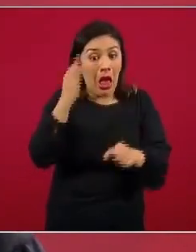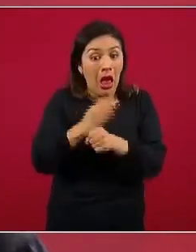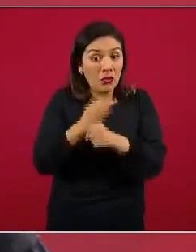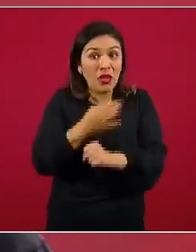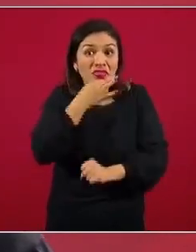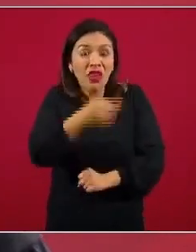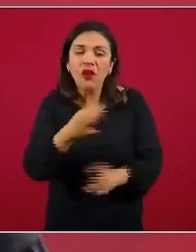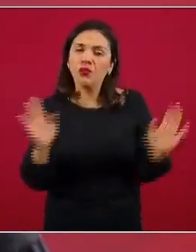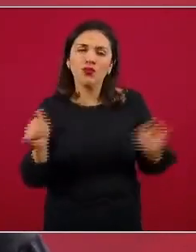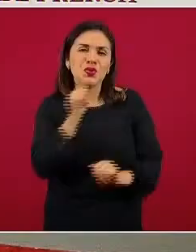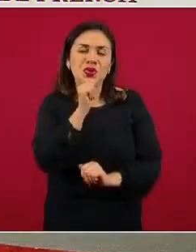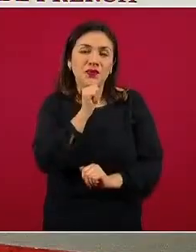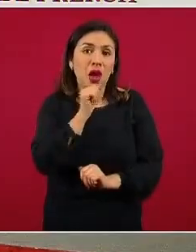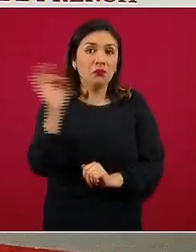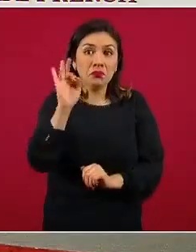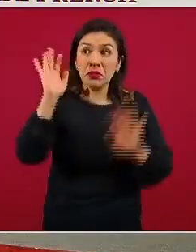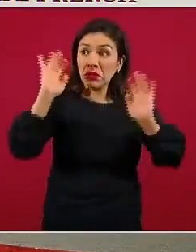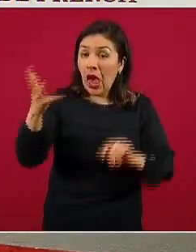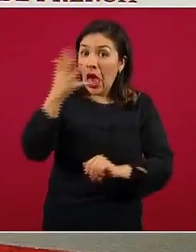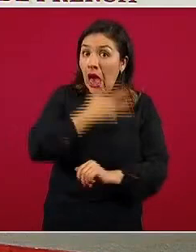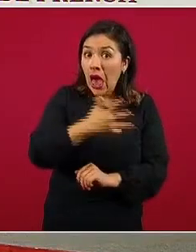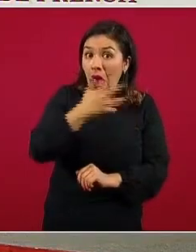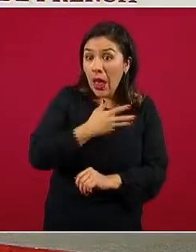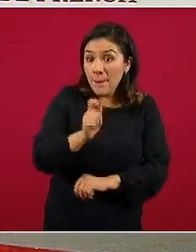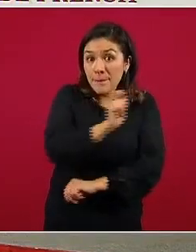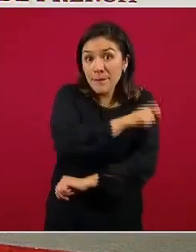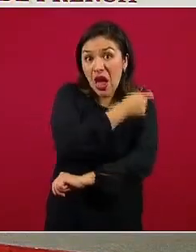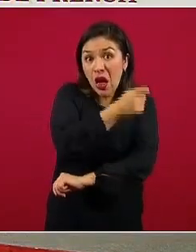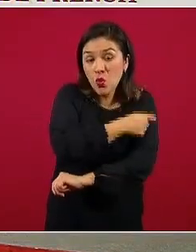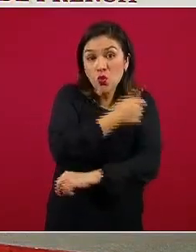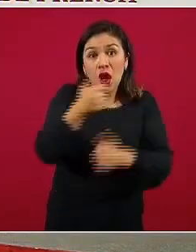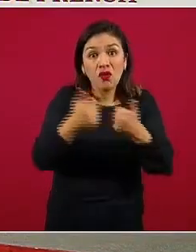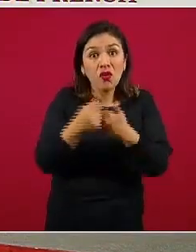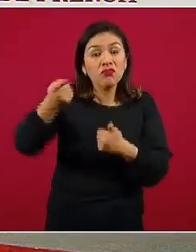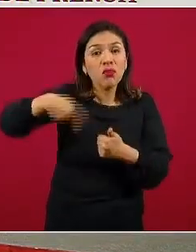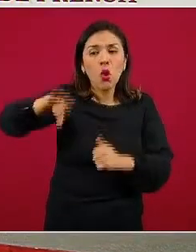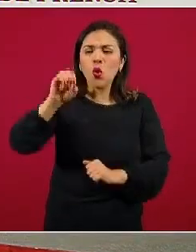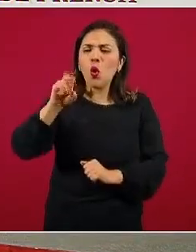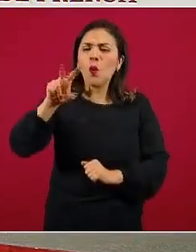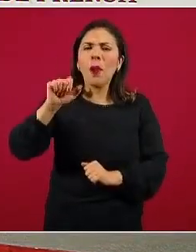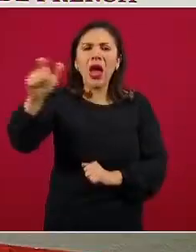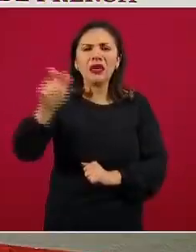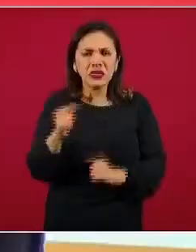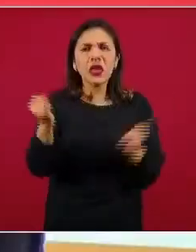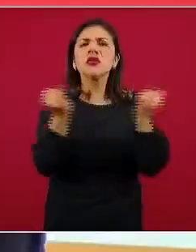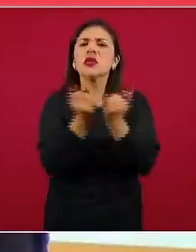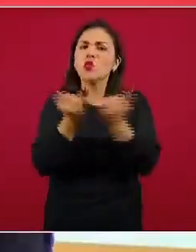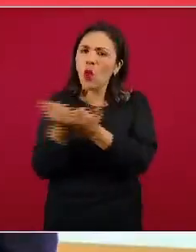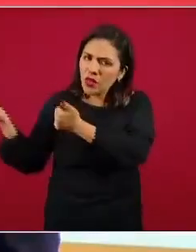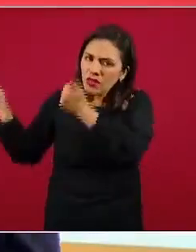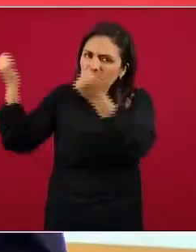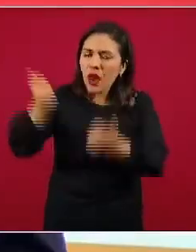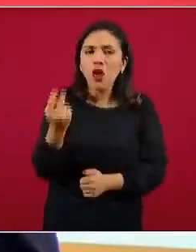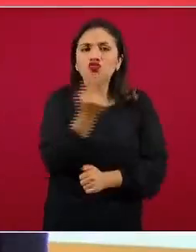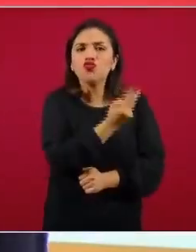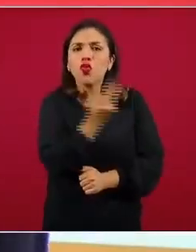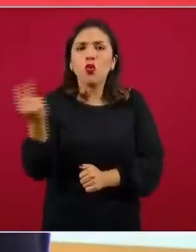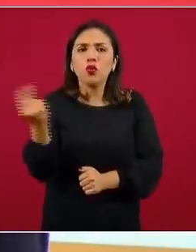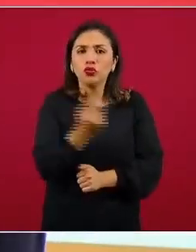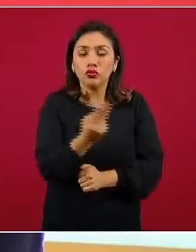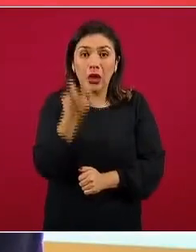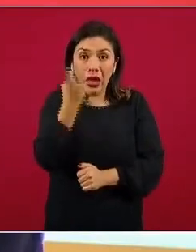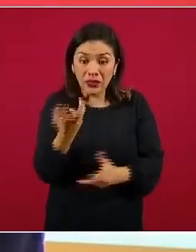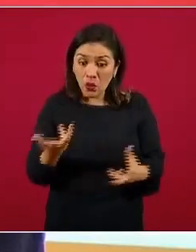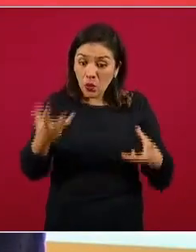momento, y ni bien esté disponible las vacunas a través de la iniciativa COVAX, también llegarán todas estas dosis. Entonces todo este